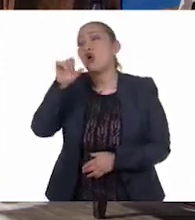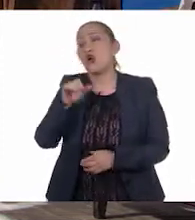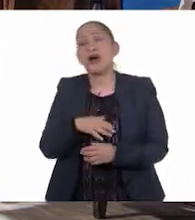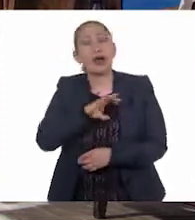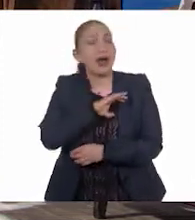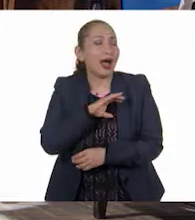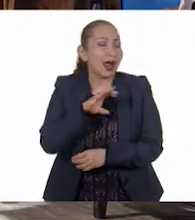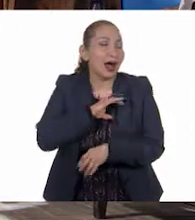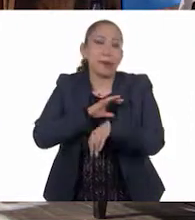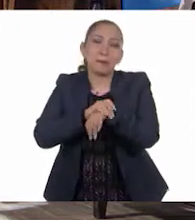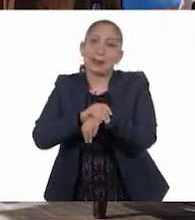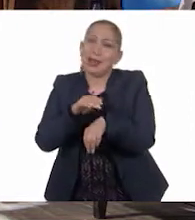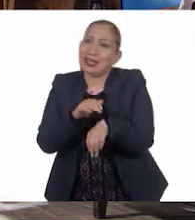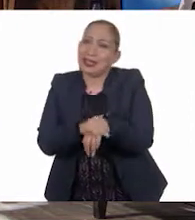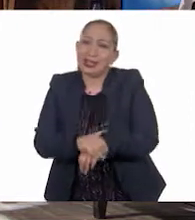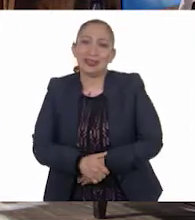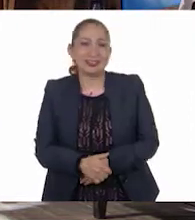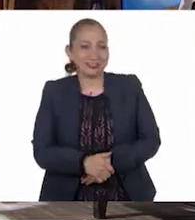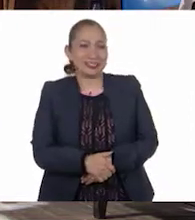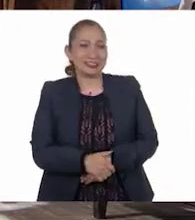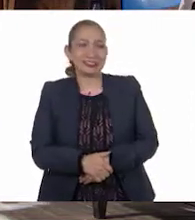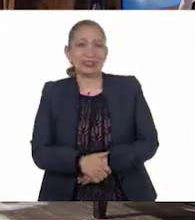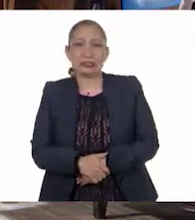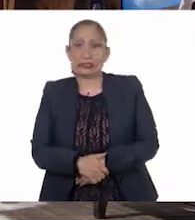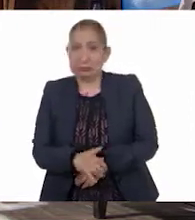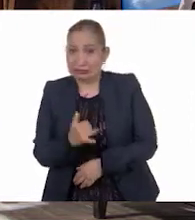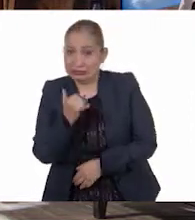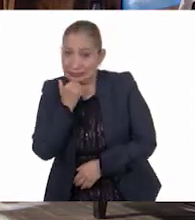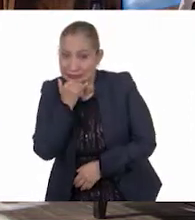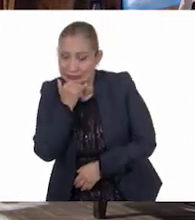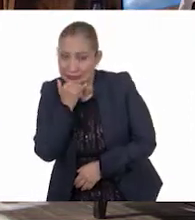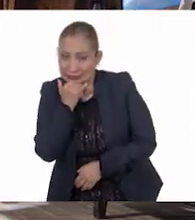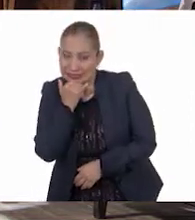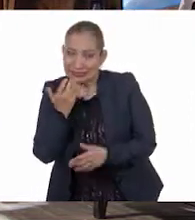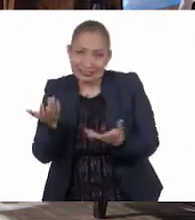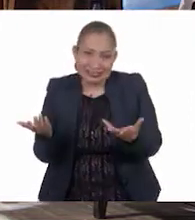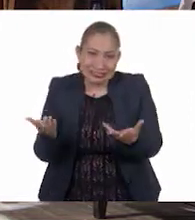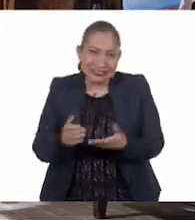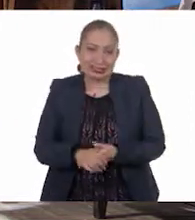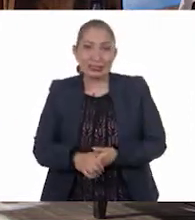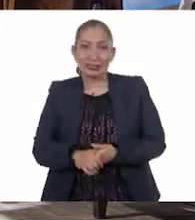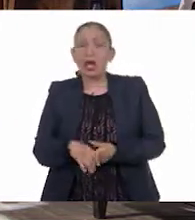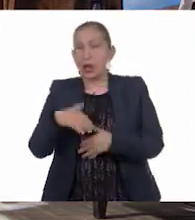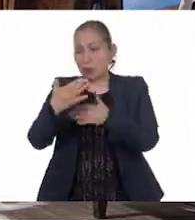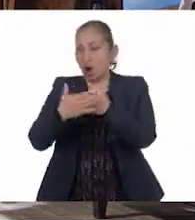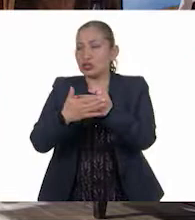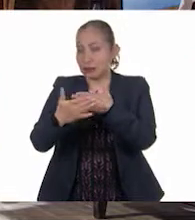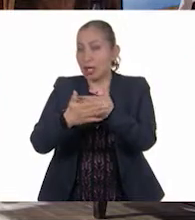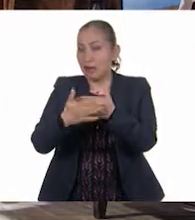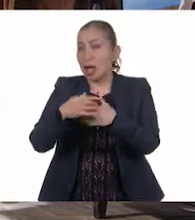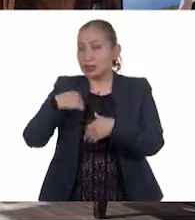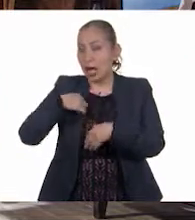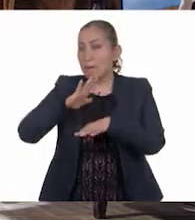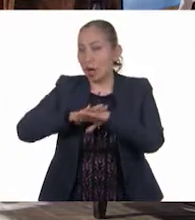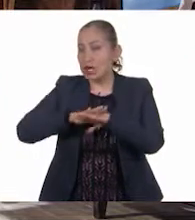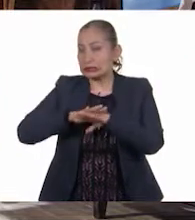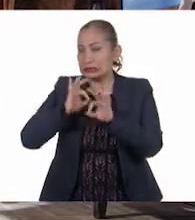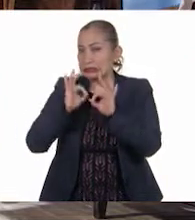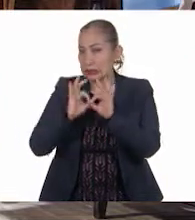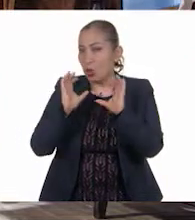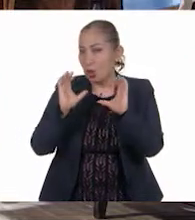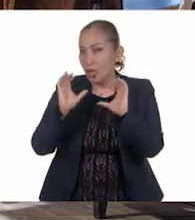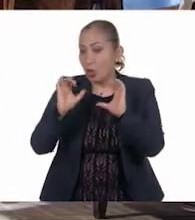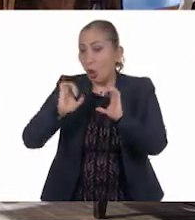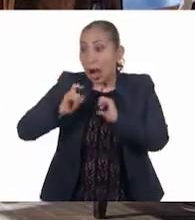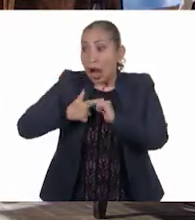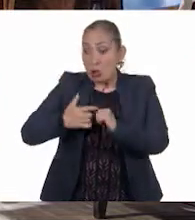¡Mi querido amigo! Te debo una disculpa. ¿Mm? La próxima seré más asertiva cuando algo